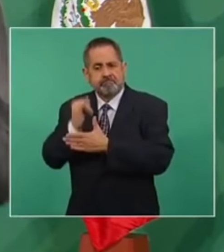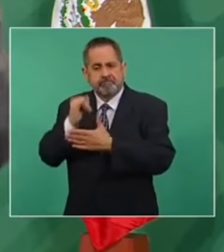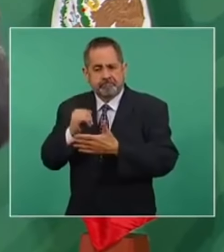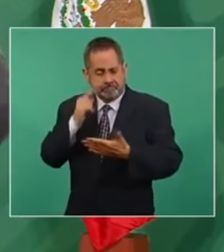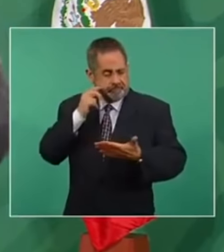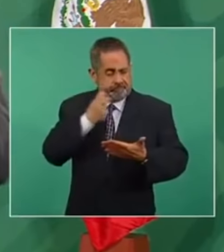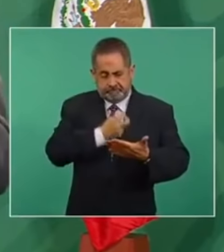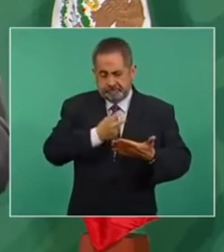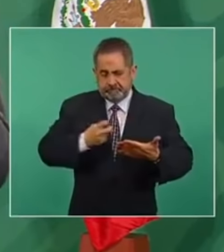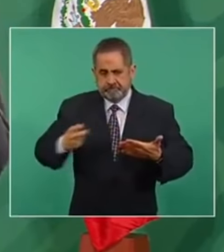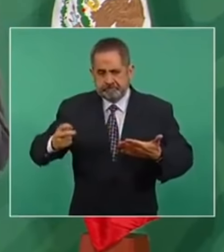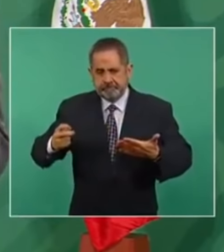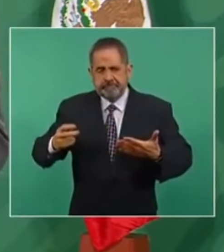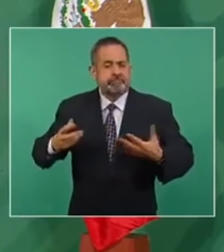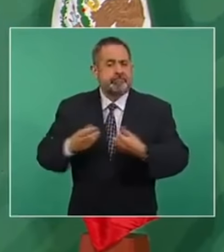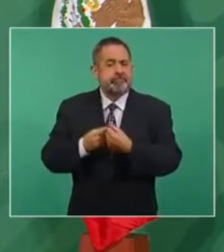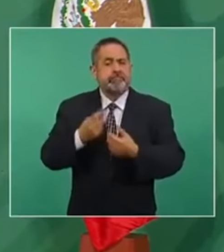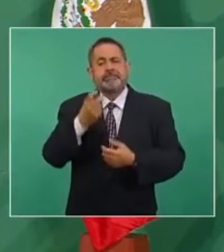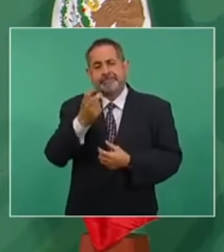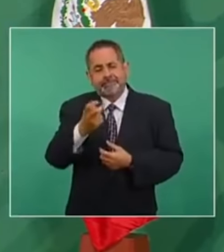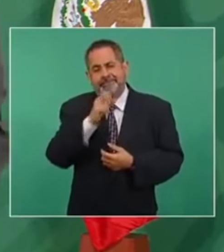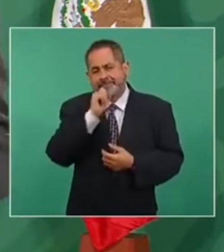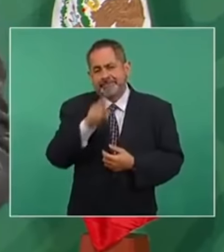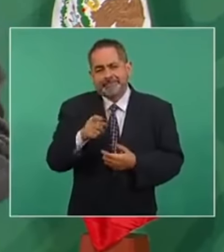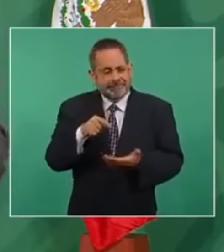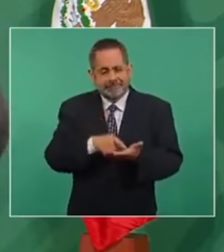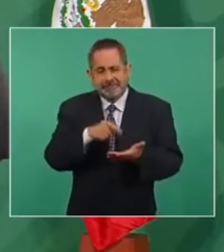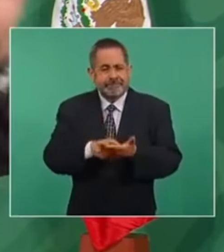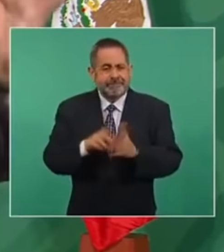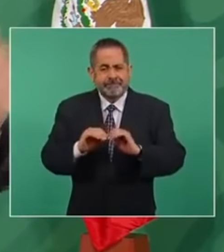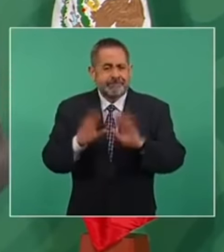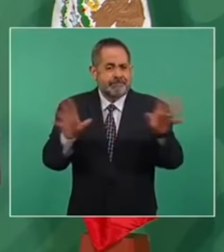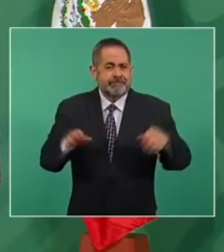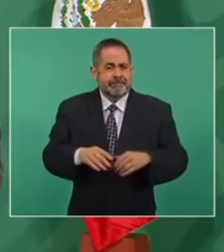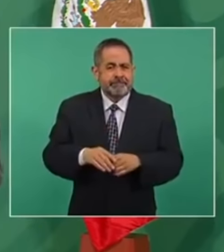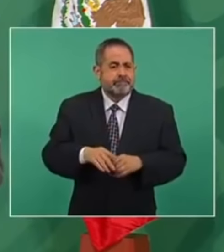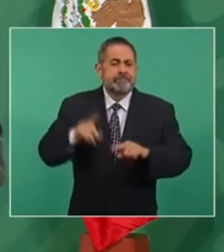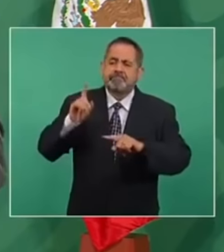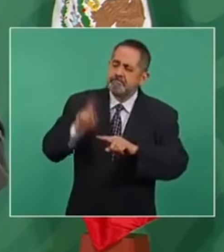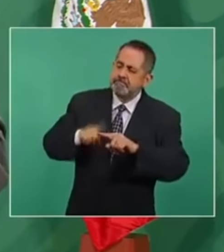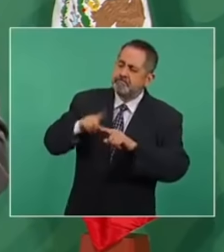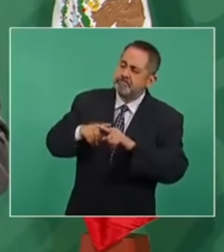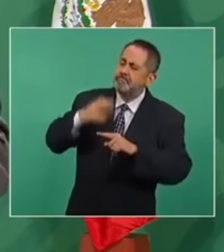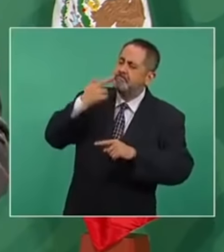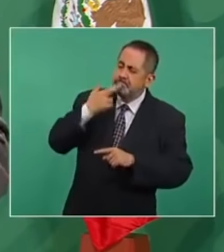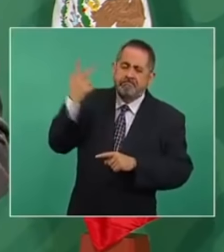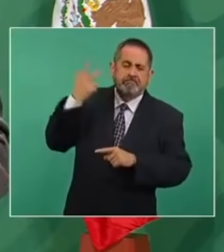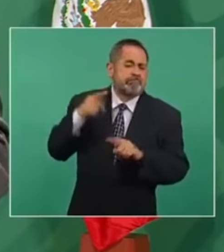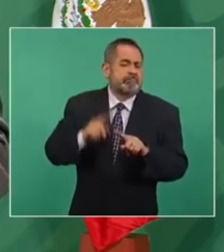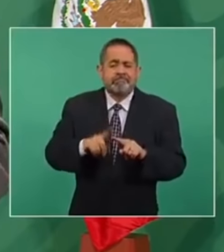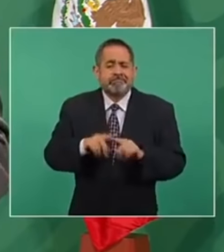Y entonces ahí sale quién es quién.